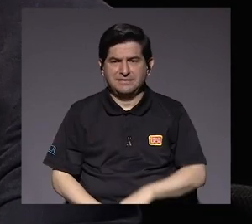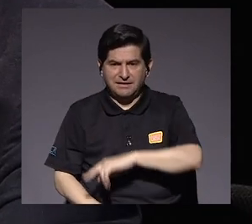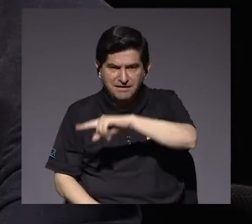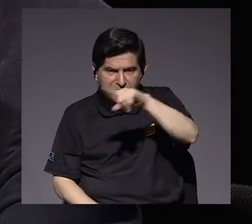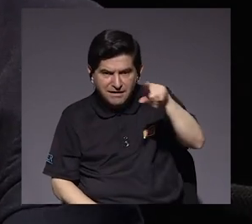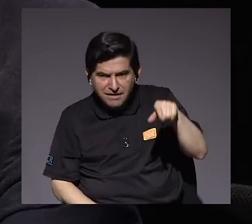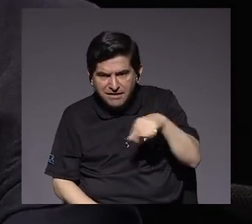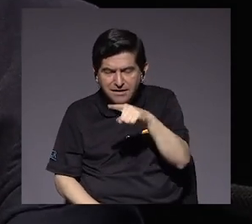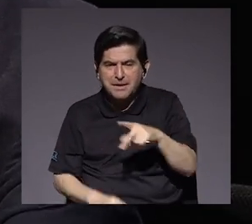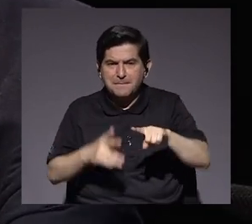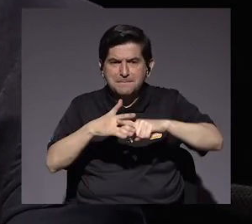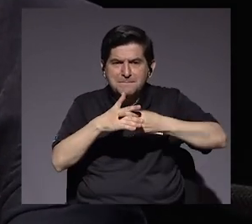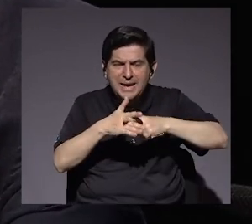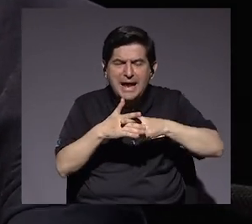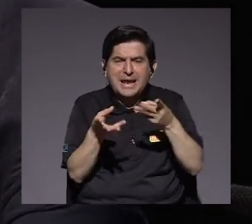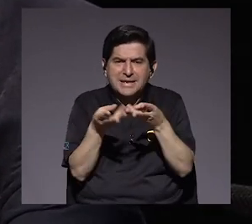manera,